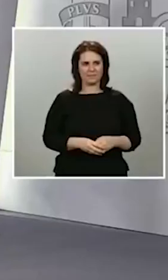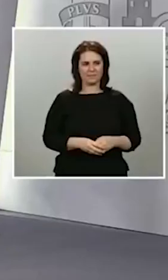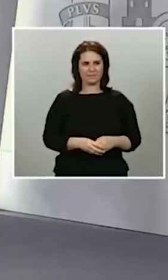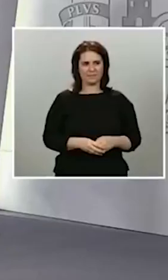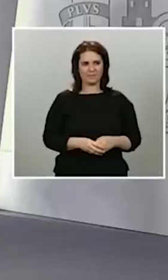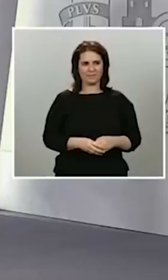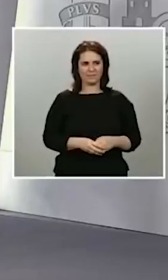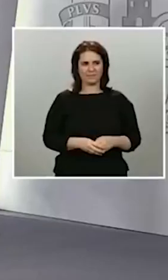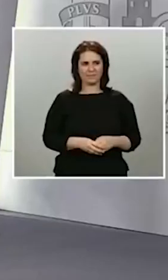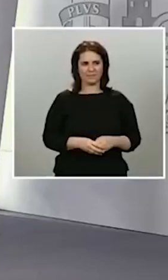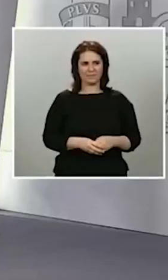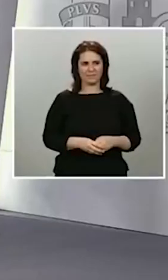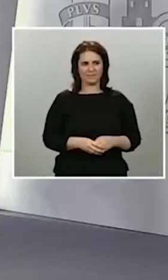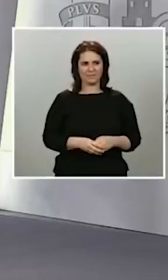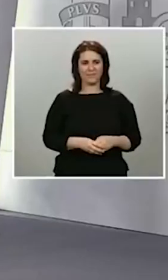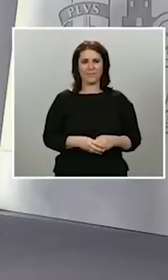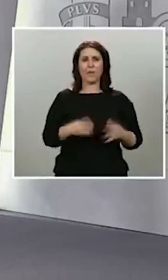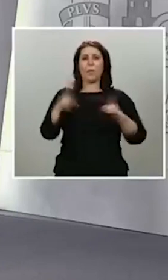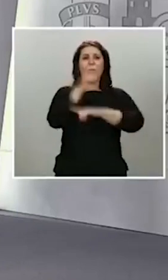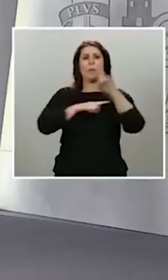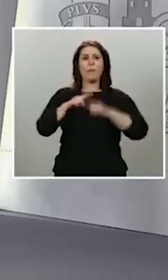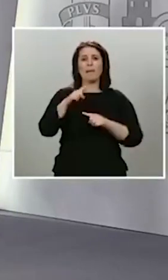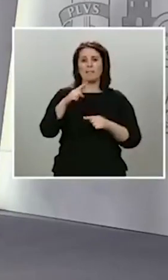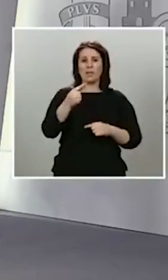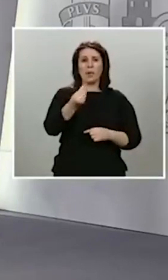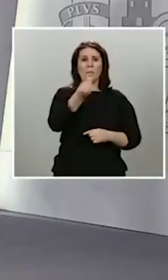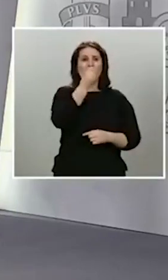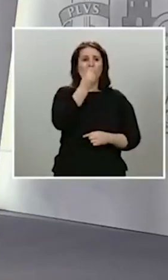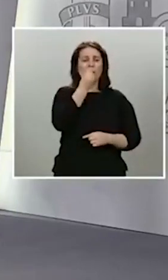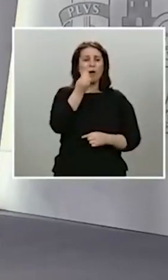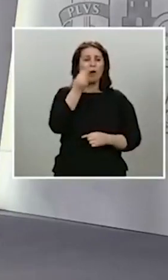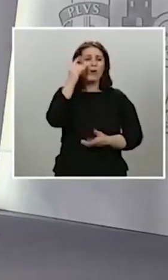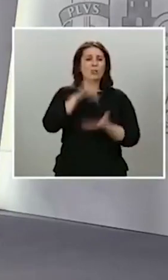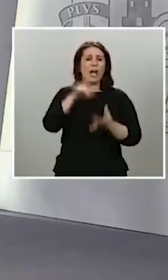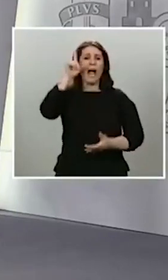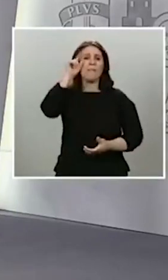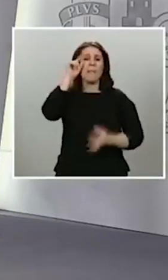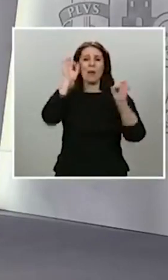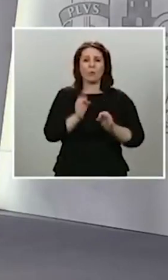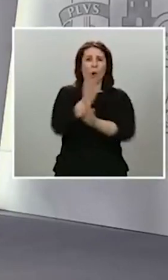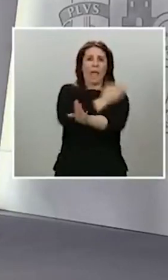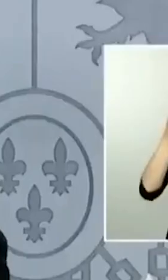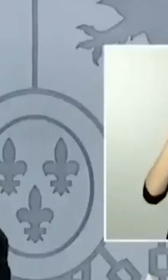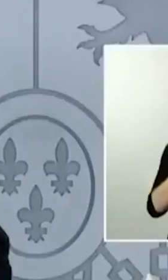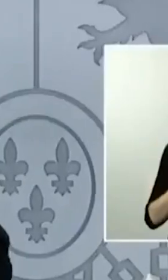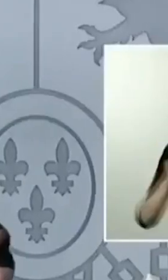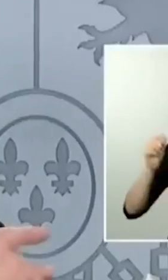El problema es que me he comido una almendera justo antes de empezar a hablar.